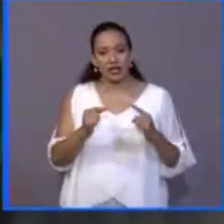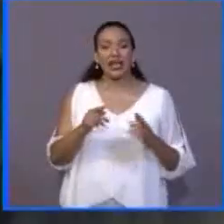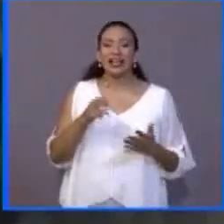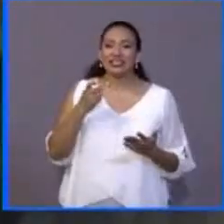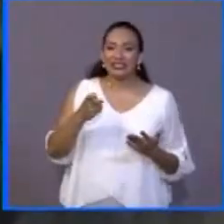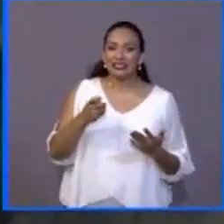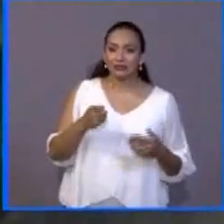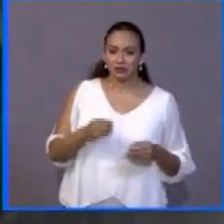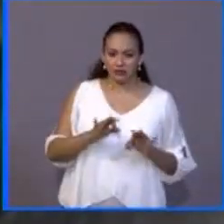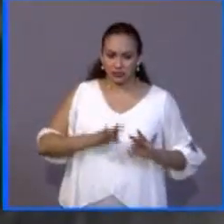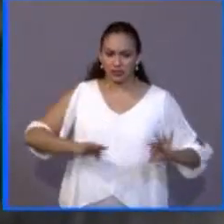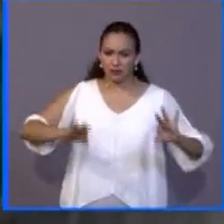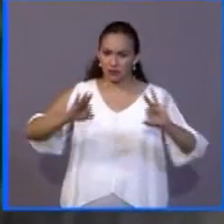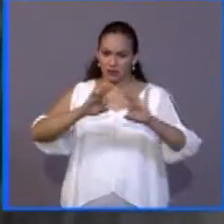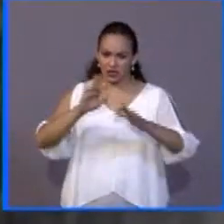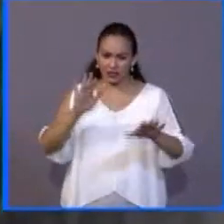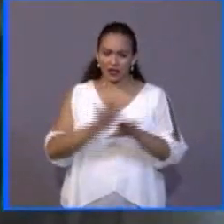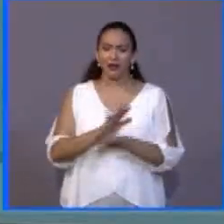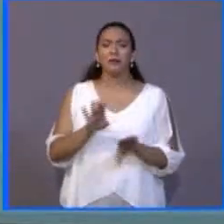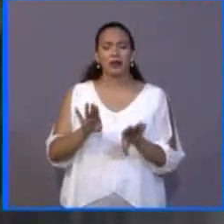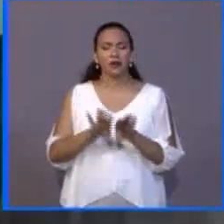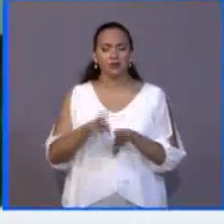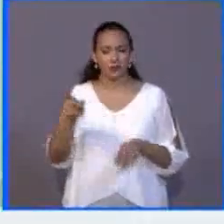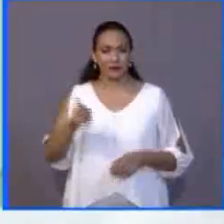vocación transformadora. Veamos.